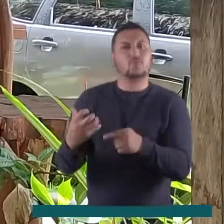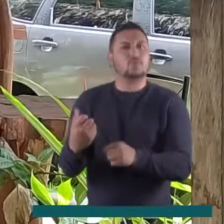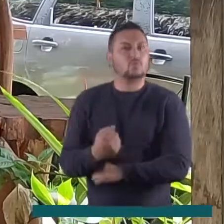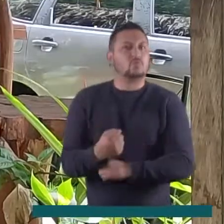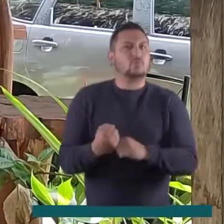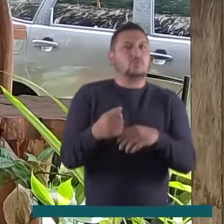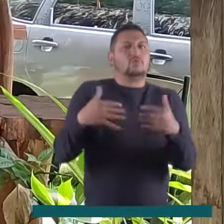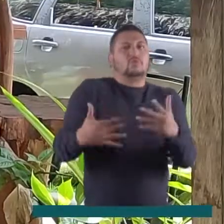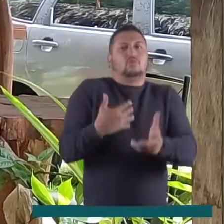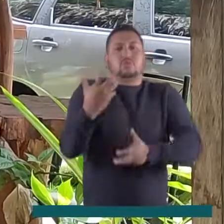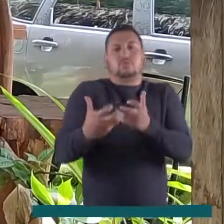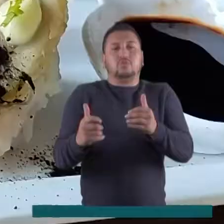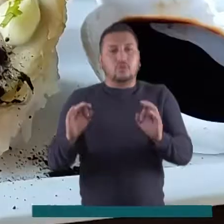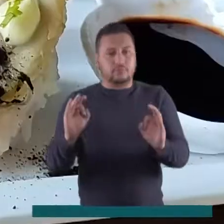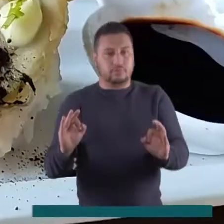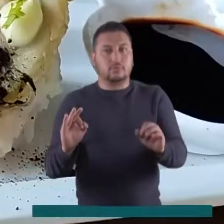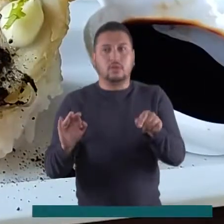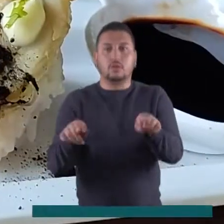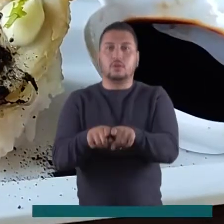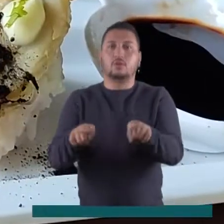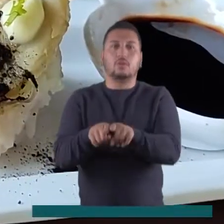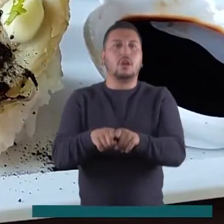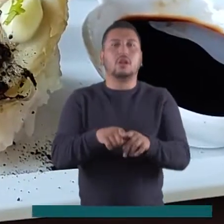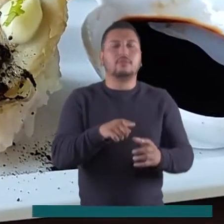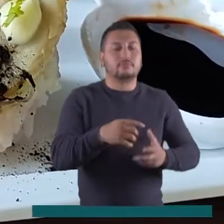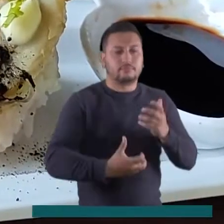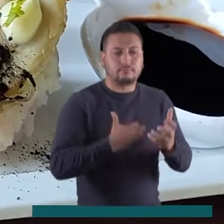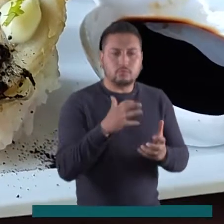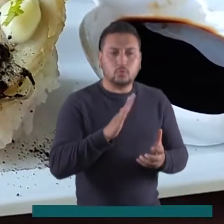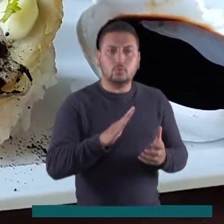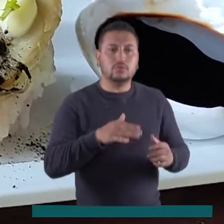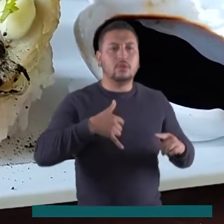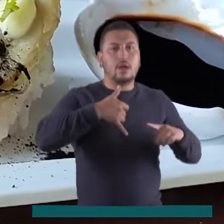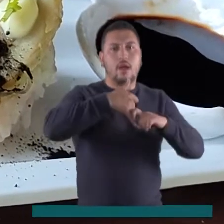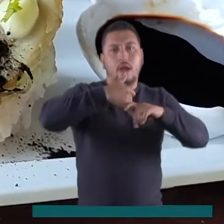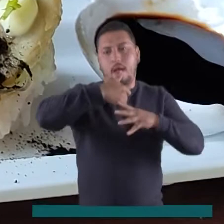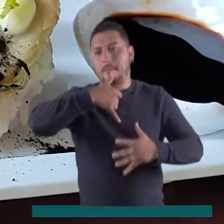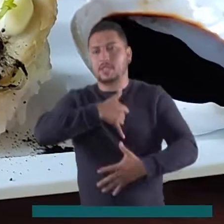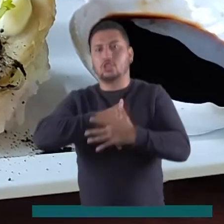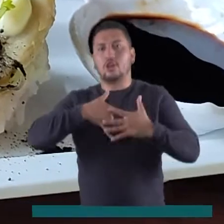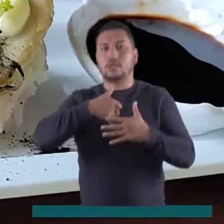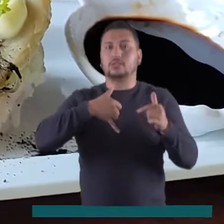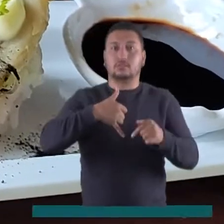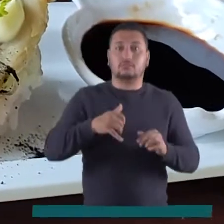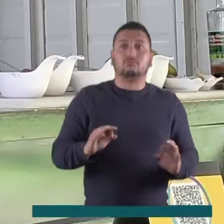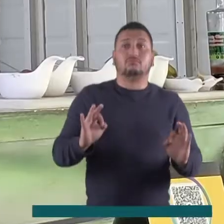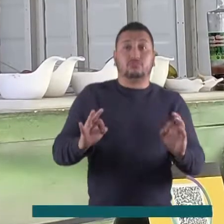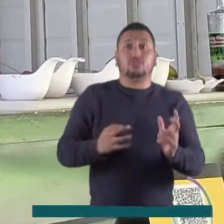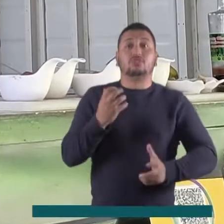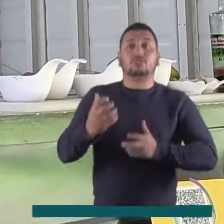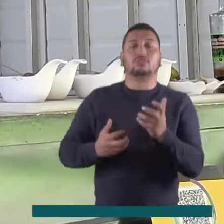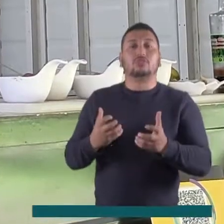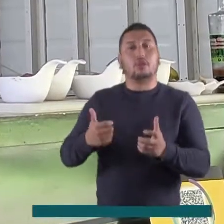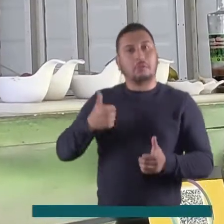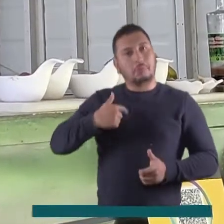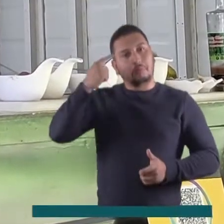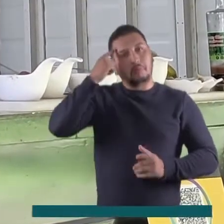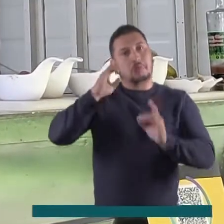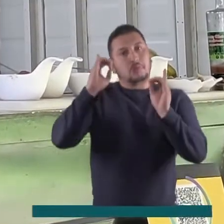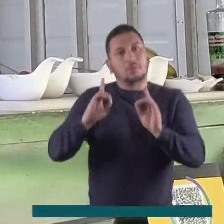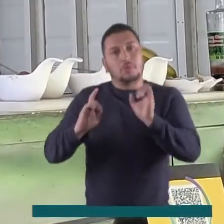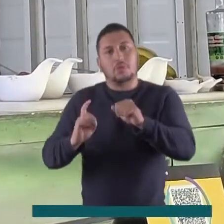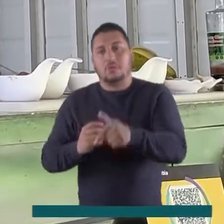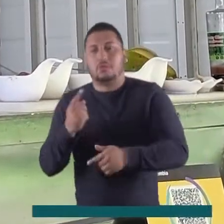un descubrimiento, como un despertar de la gastronomía amazónica en Alta Cocina. Decidí preparar varios platillos